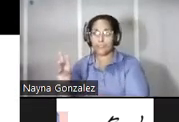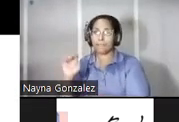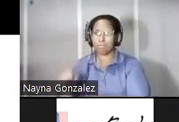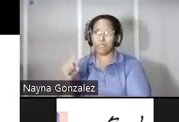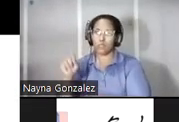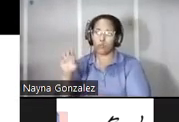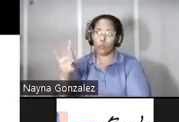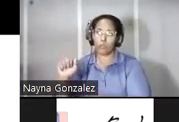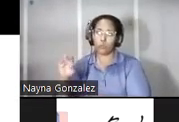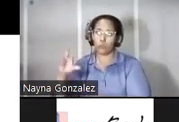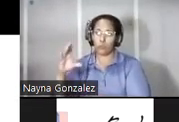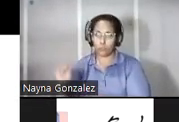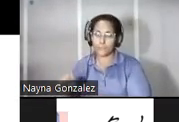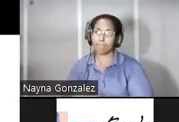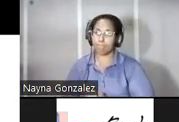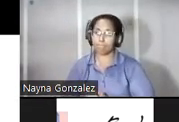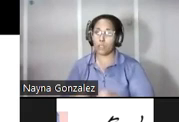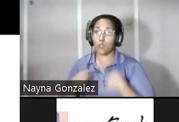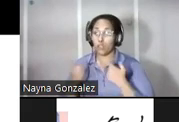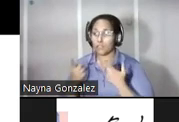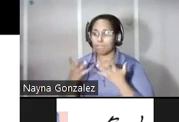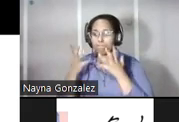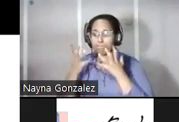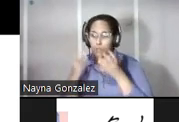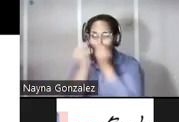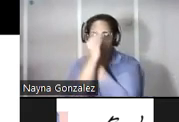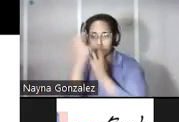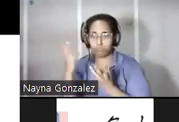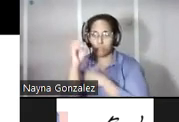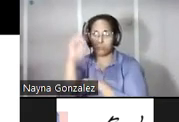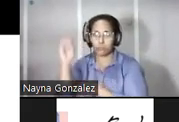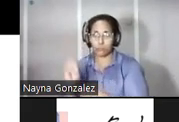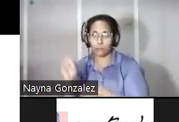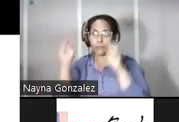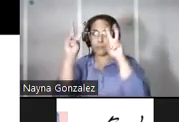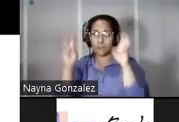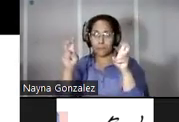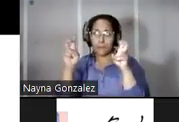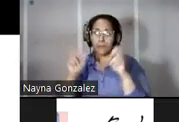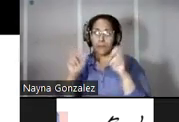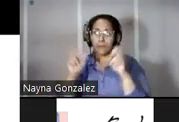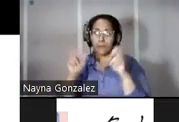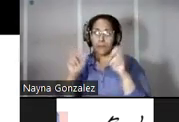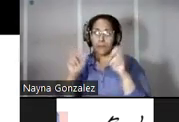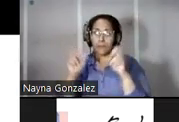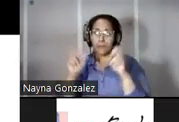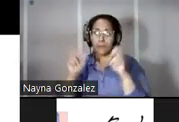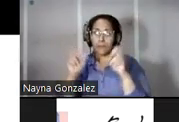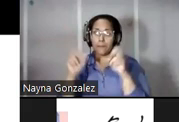tuberculosis. Traigo estos señalamientos preliminares, pues el tema que ocupa este